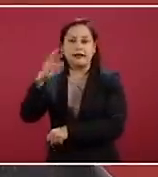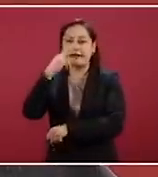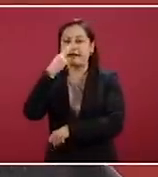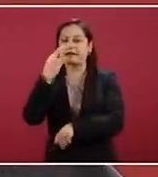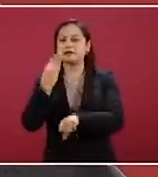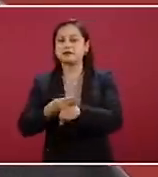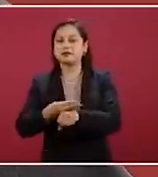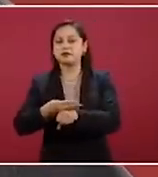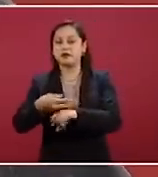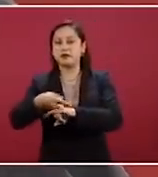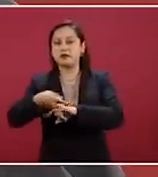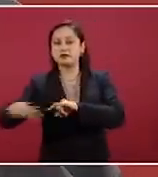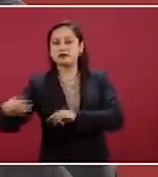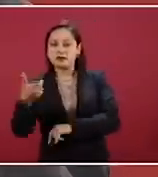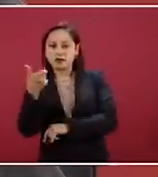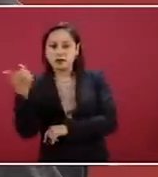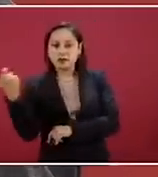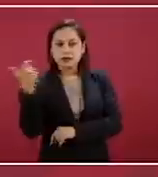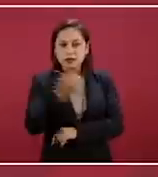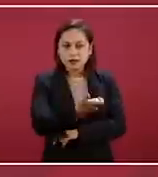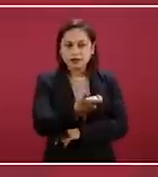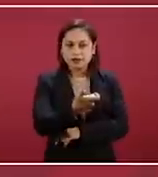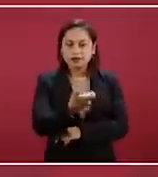Hacienda, y